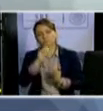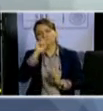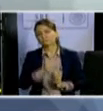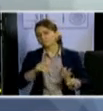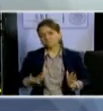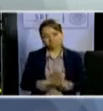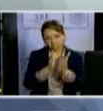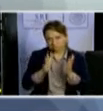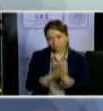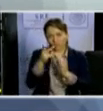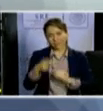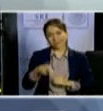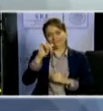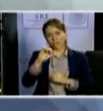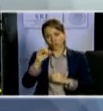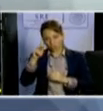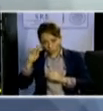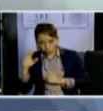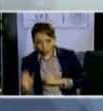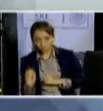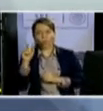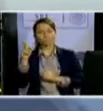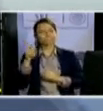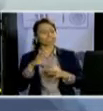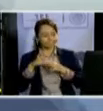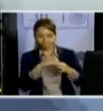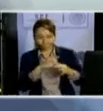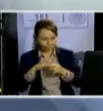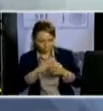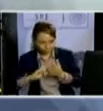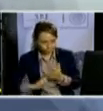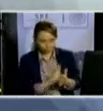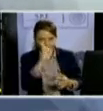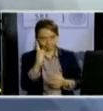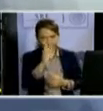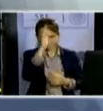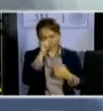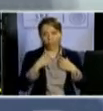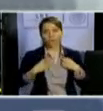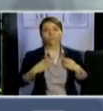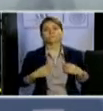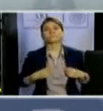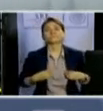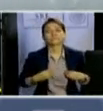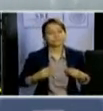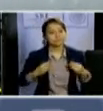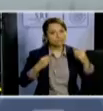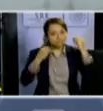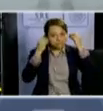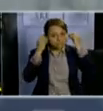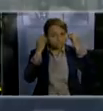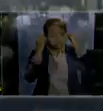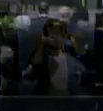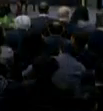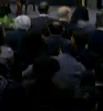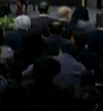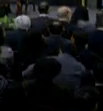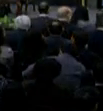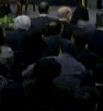de Kioto y el Protocolo también de Bioseguridad. ¿Nos escucha nuestro invitado, el señor José Luis Samaniego?